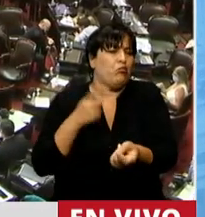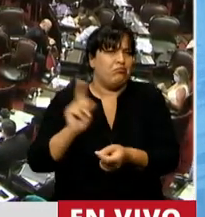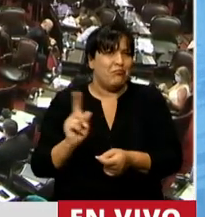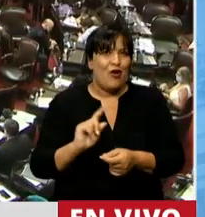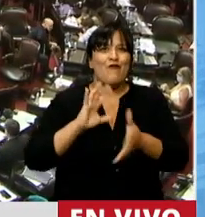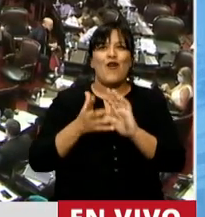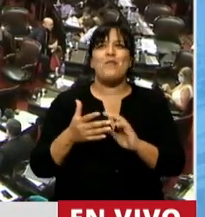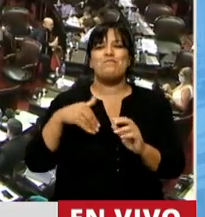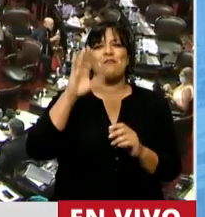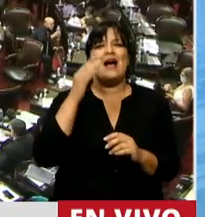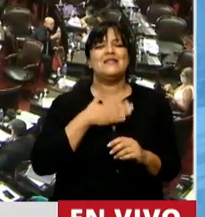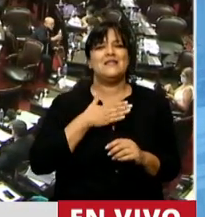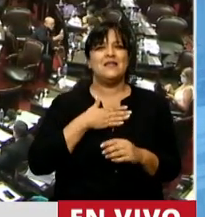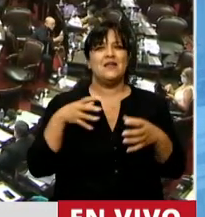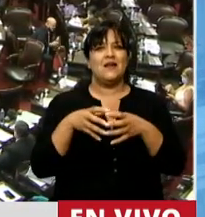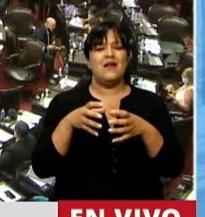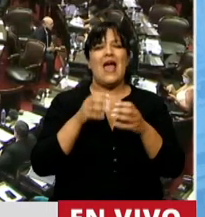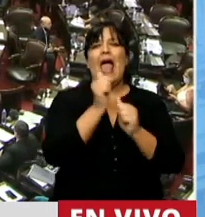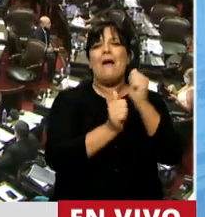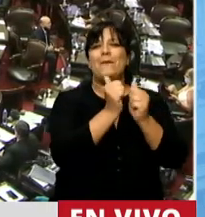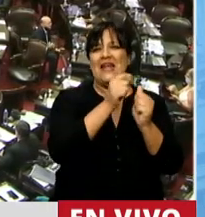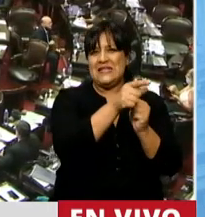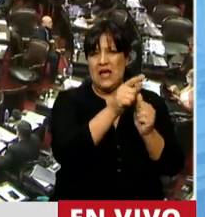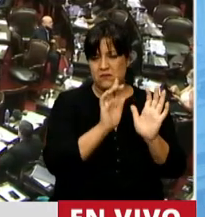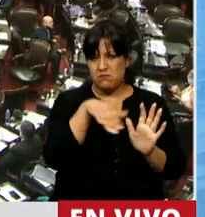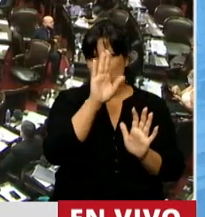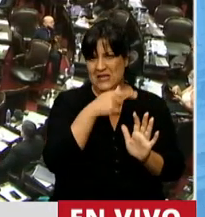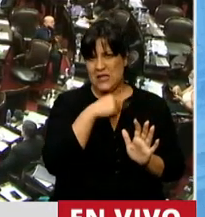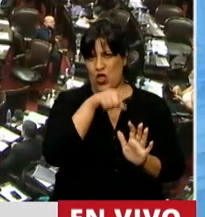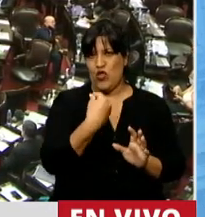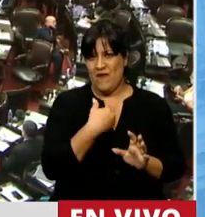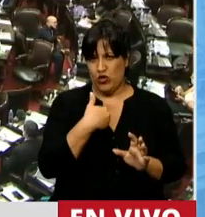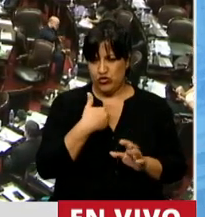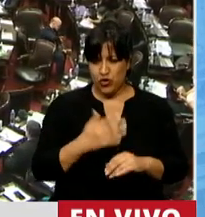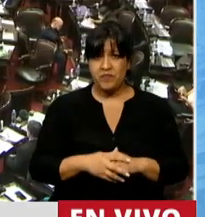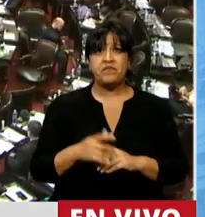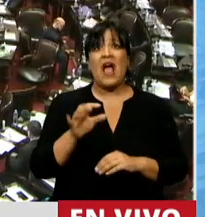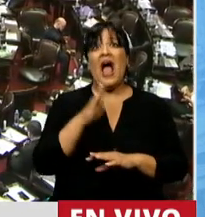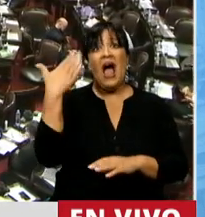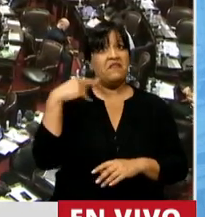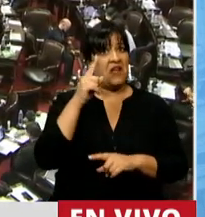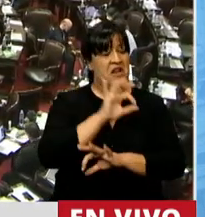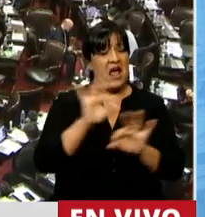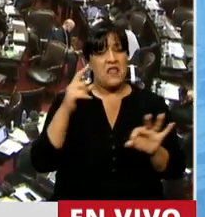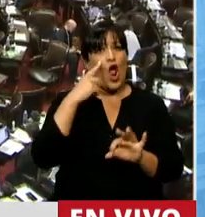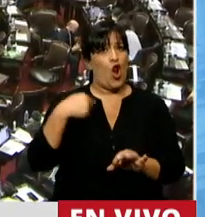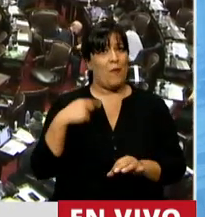vengo de la parte empresaria, de la economía, y la verdad que nadie me conocía.